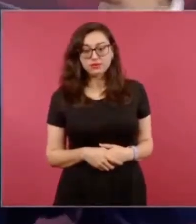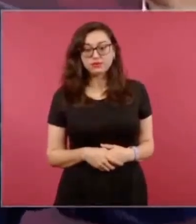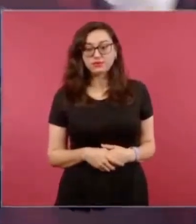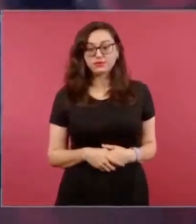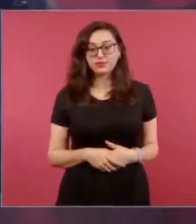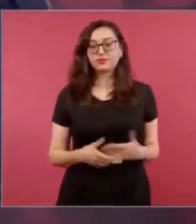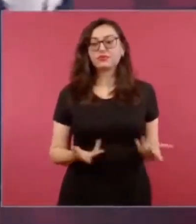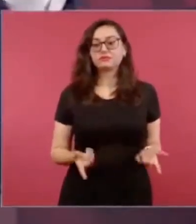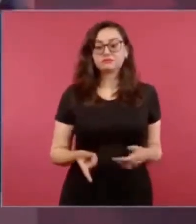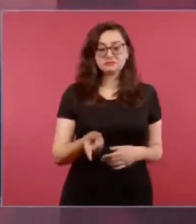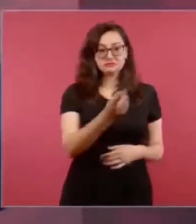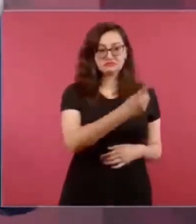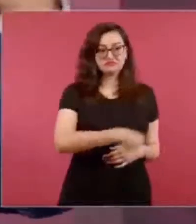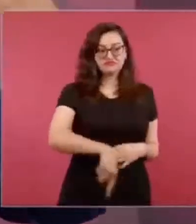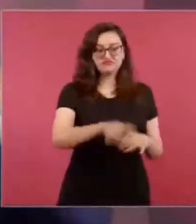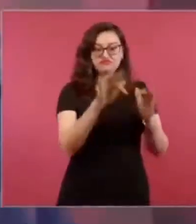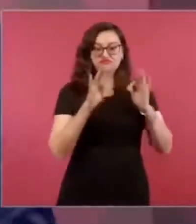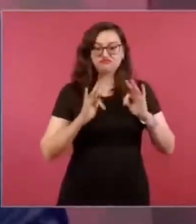saqueaban